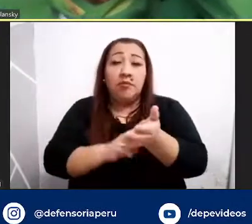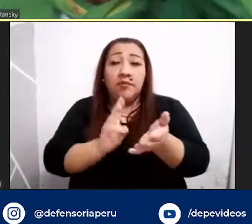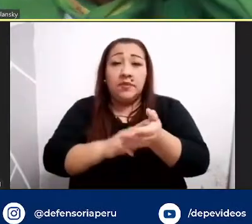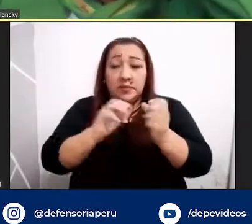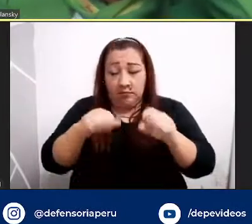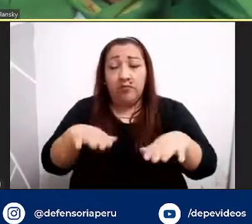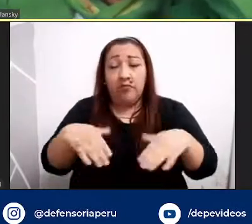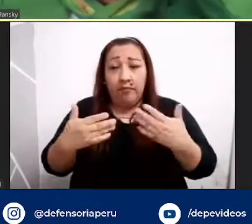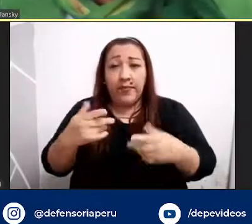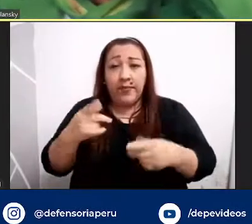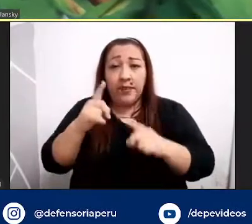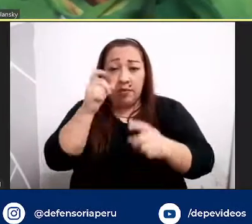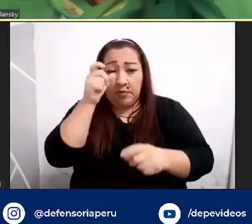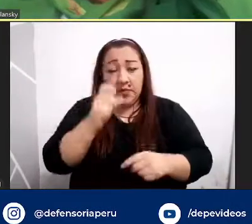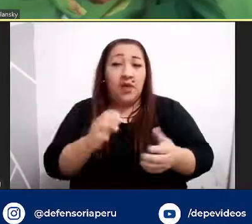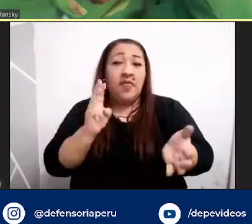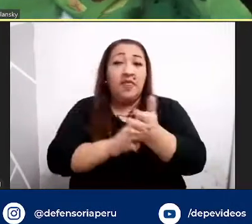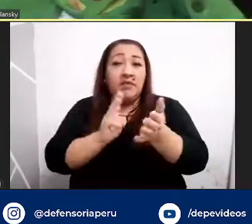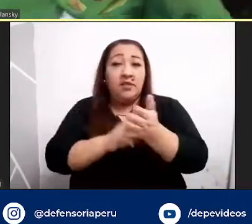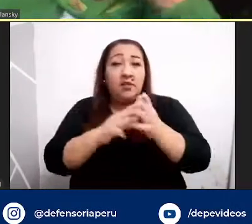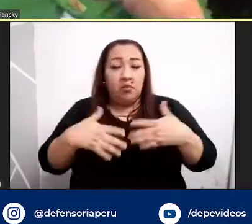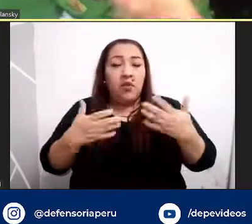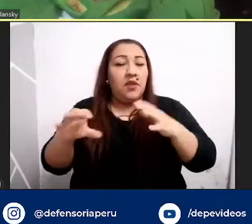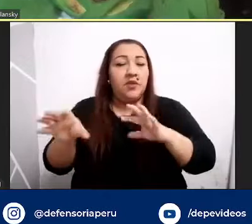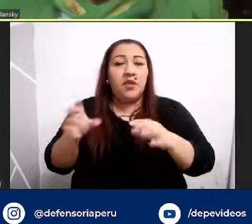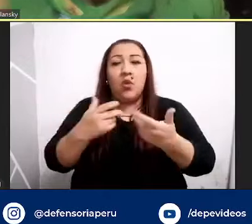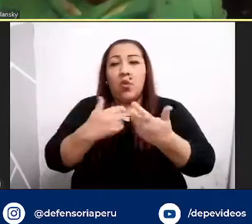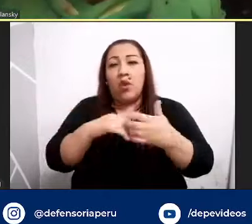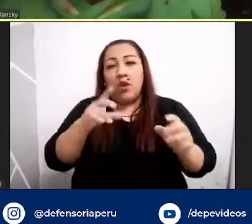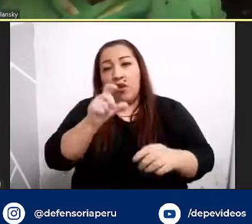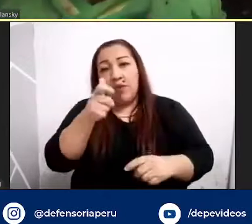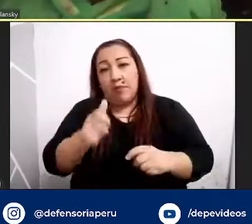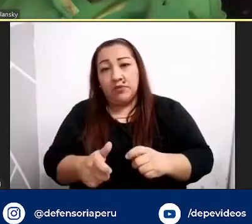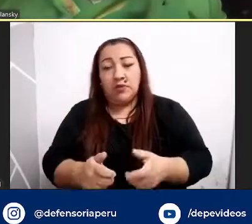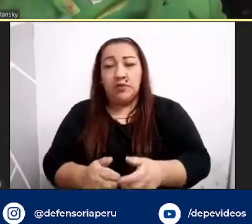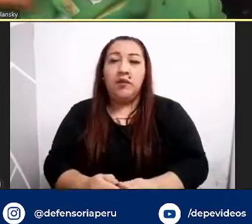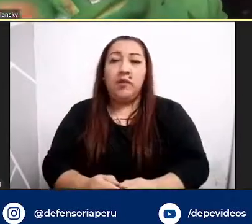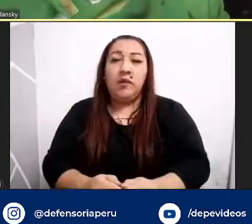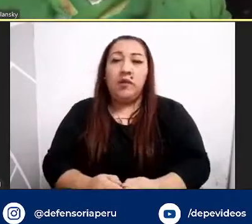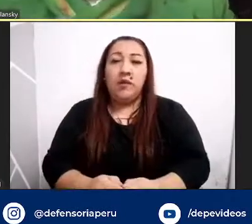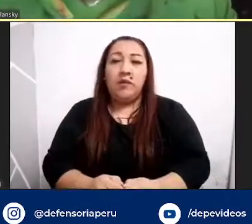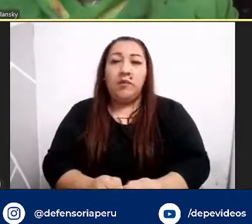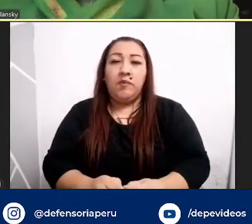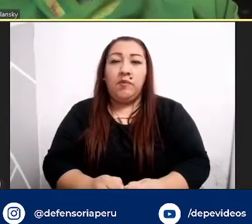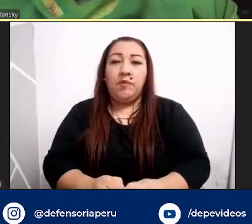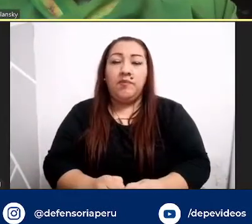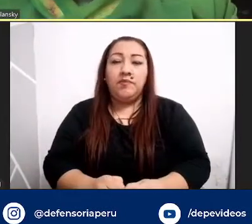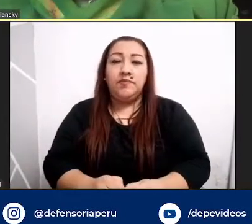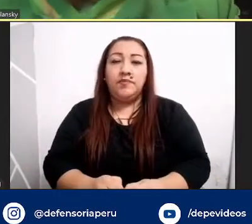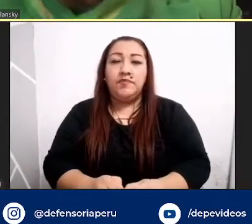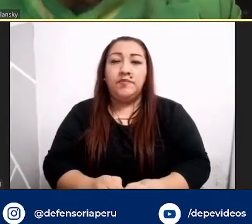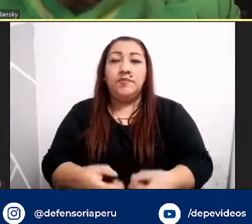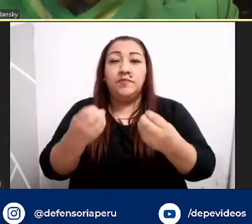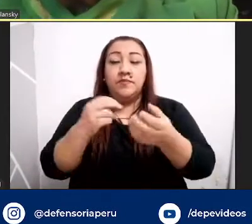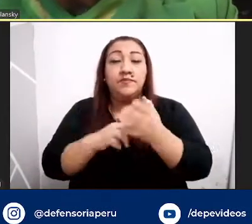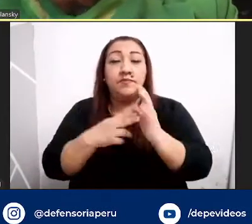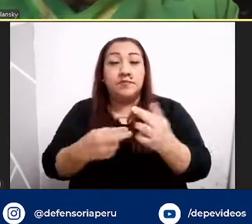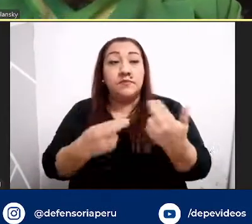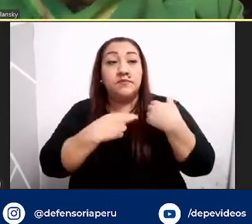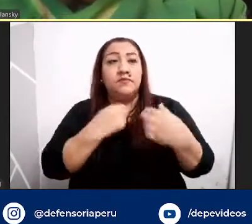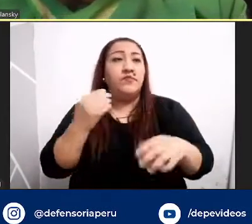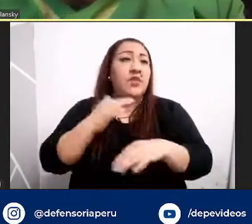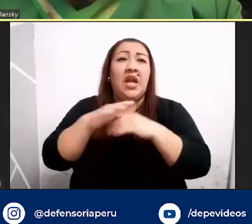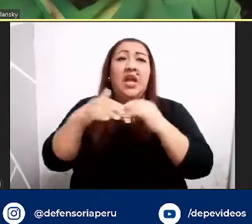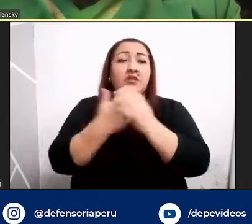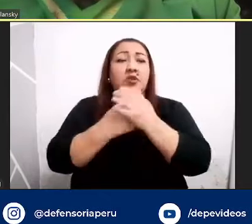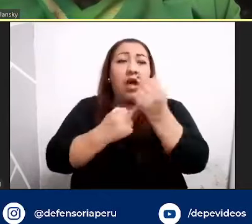hacer mucho más que cualquier otra persona, porque finalmente se representa a todos al